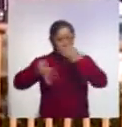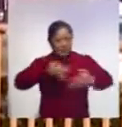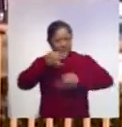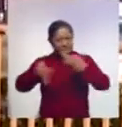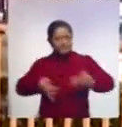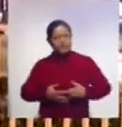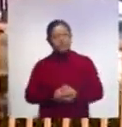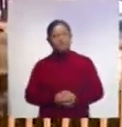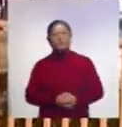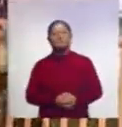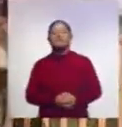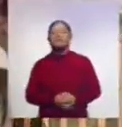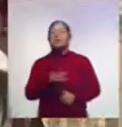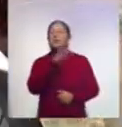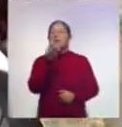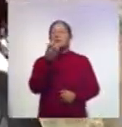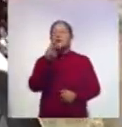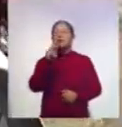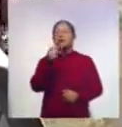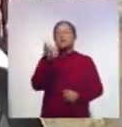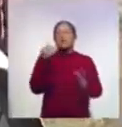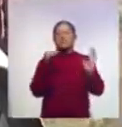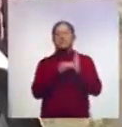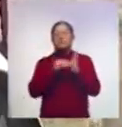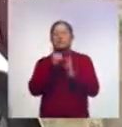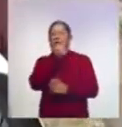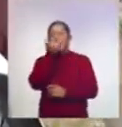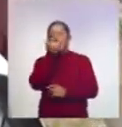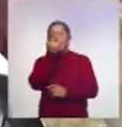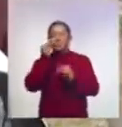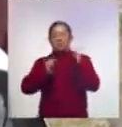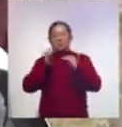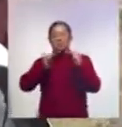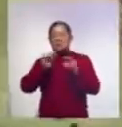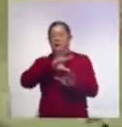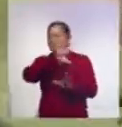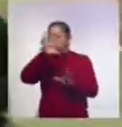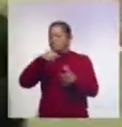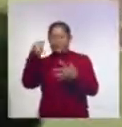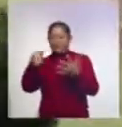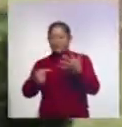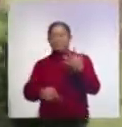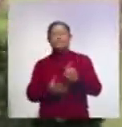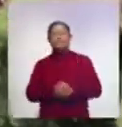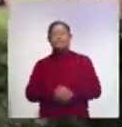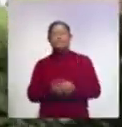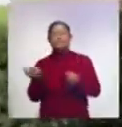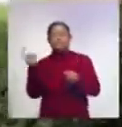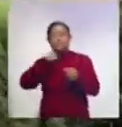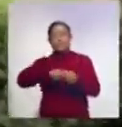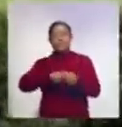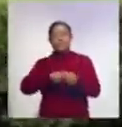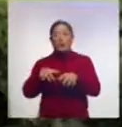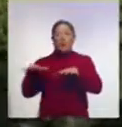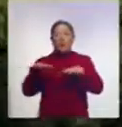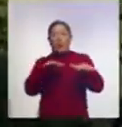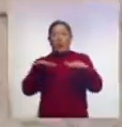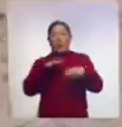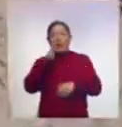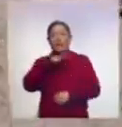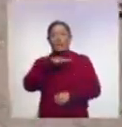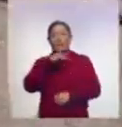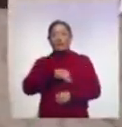En Tlaxcala, más de 386 mil alumnos de todos los niveles educativos se sumaron al macro simulacro nacional que se